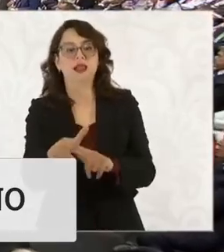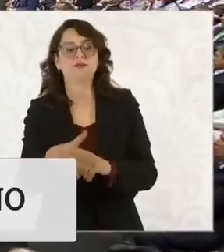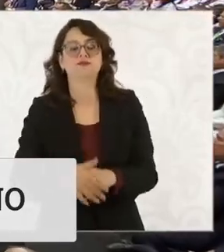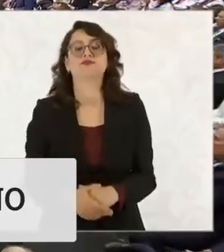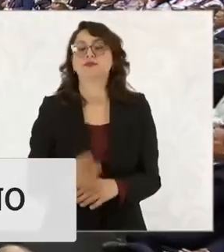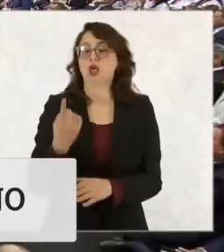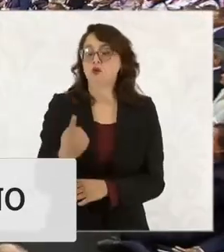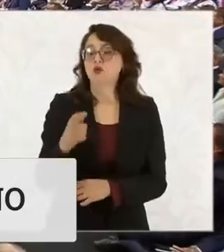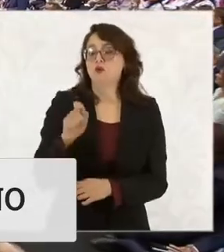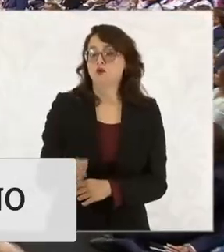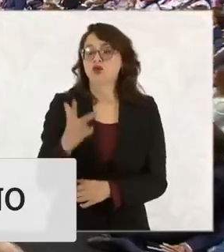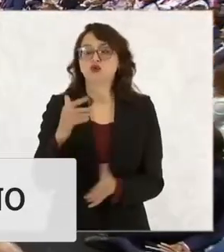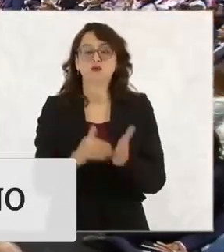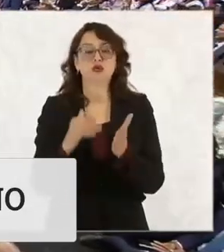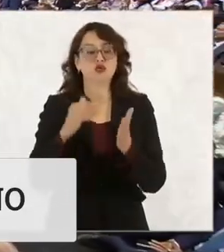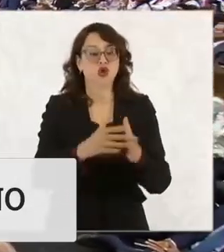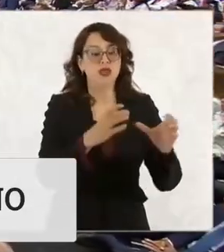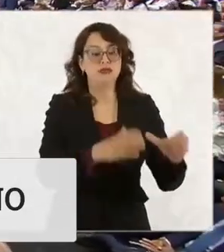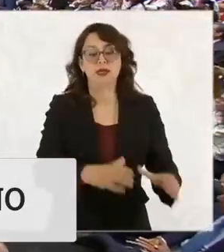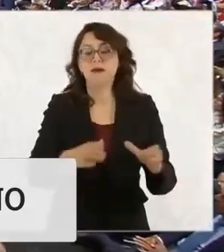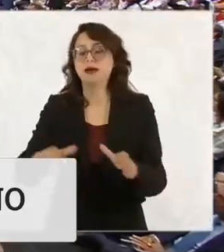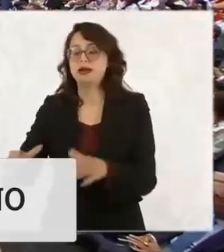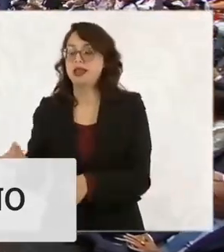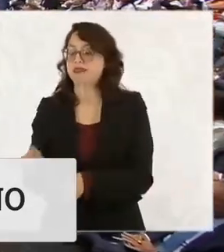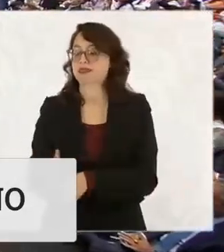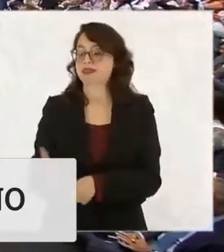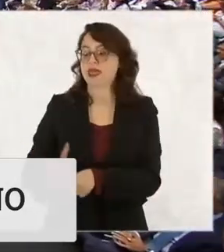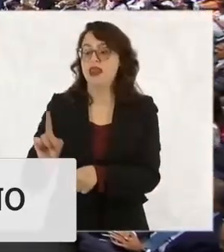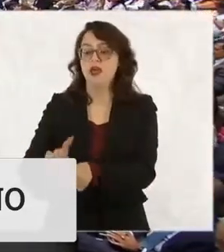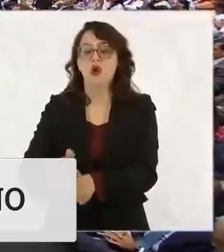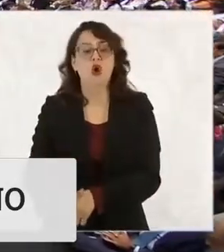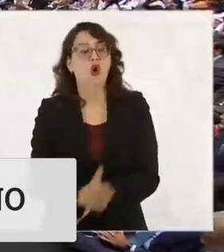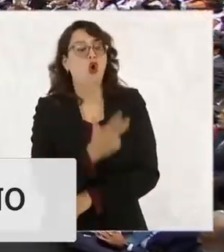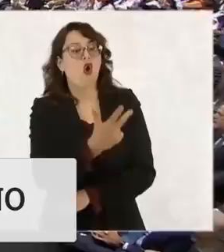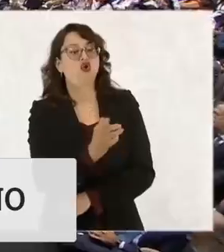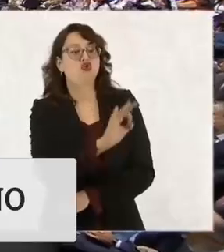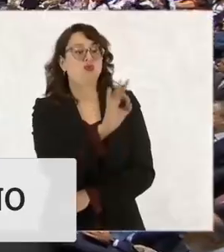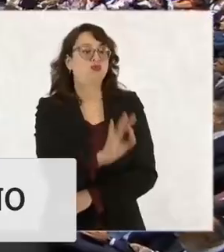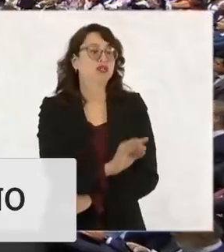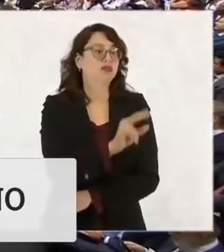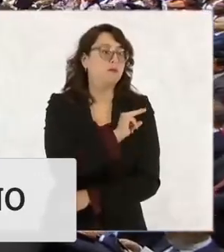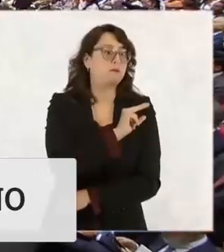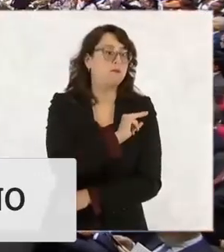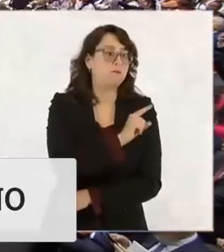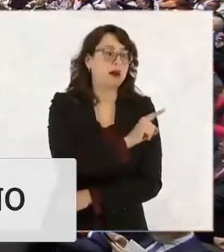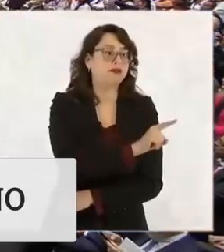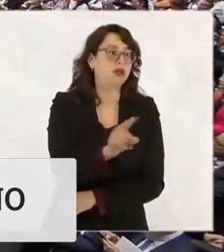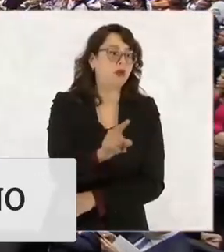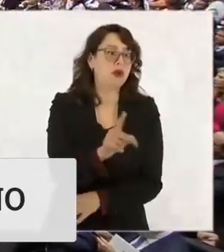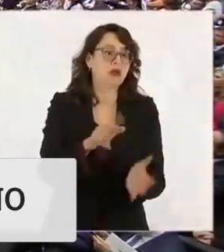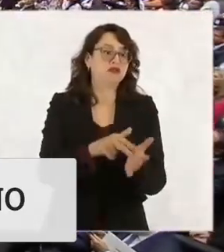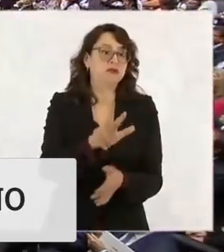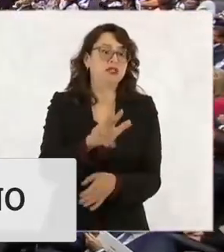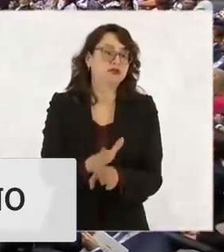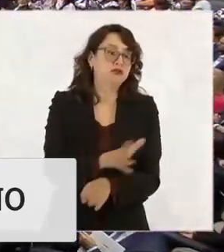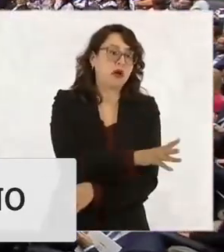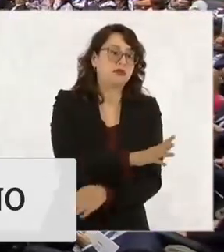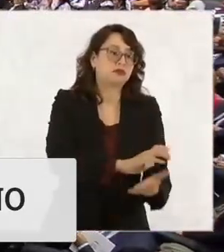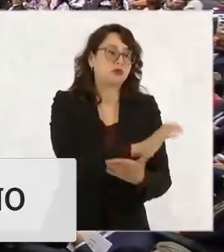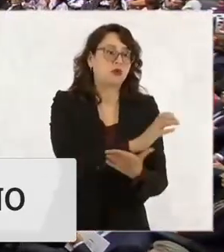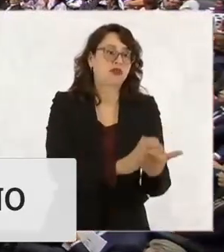de barriles diarios a través de Pemex y 8% a través de los contratos privados previos al